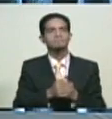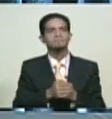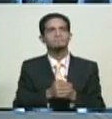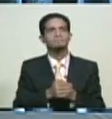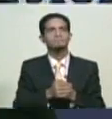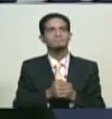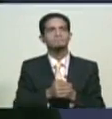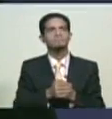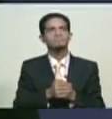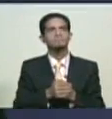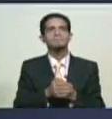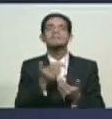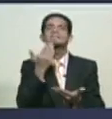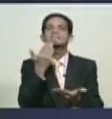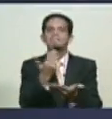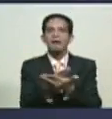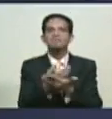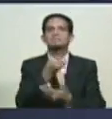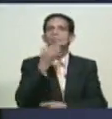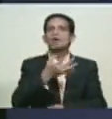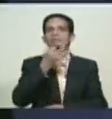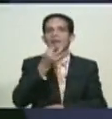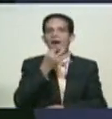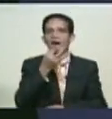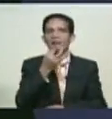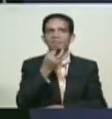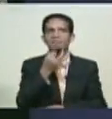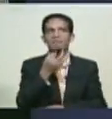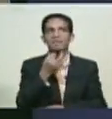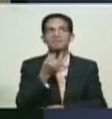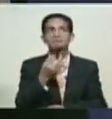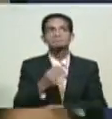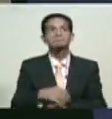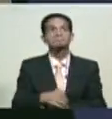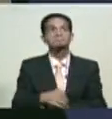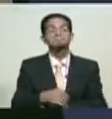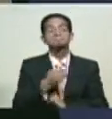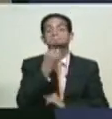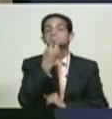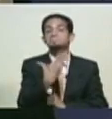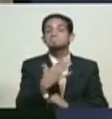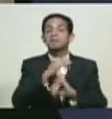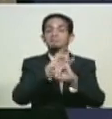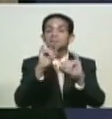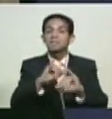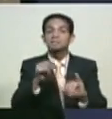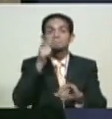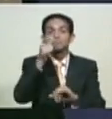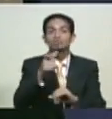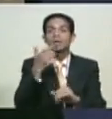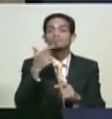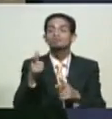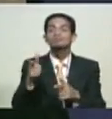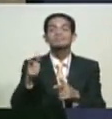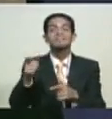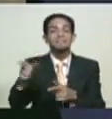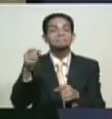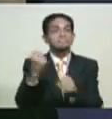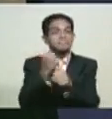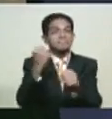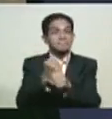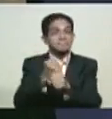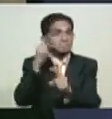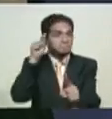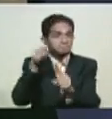presidente a todos los colegas de los medios bueno bienaventurados los que trabajan por la paz porque ellos serán llamados hijos de dios